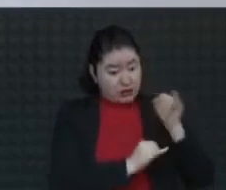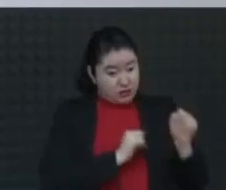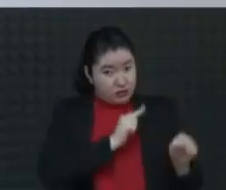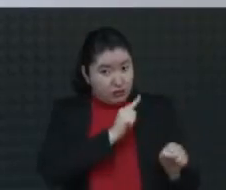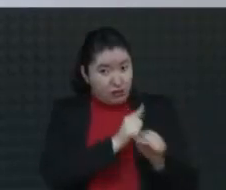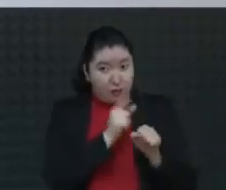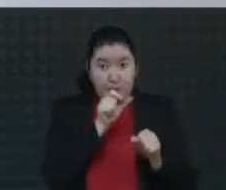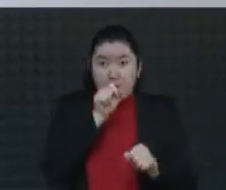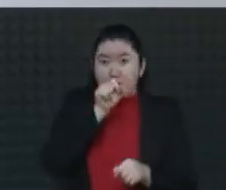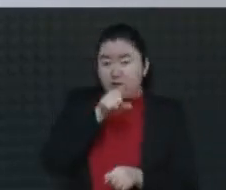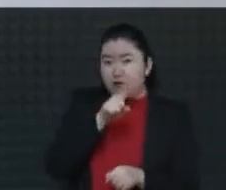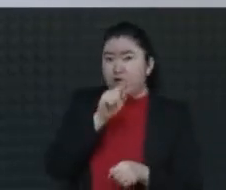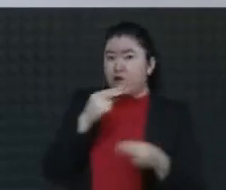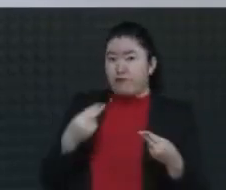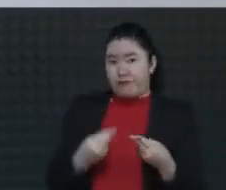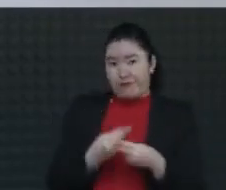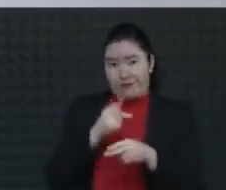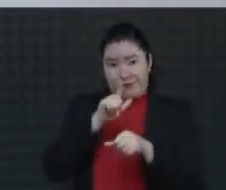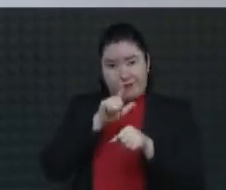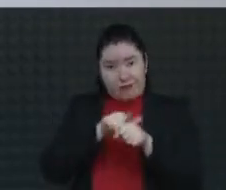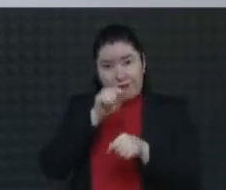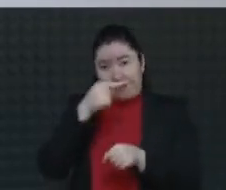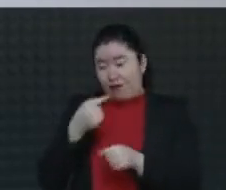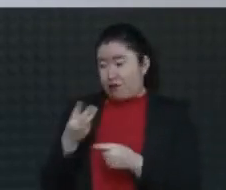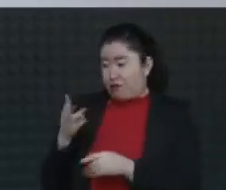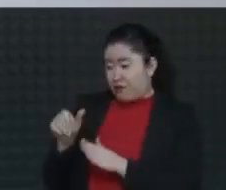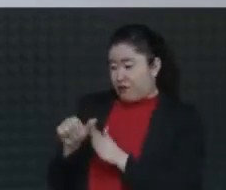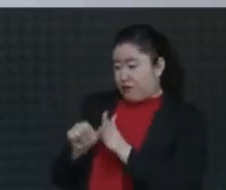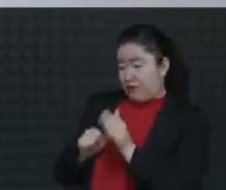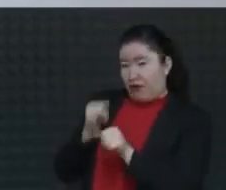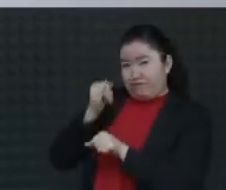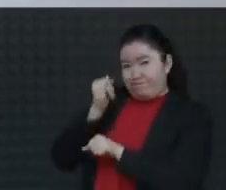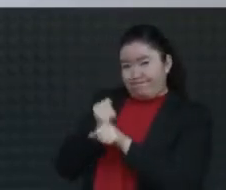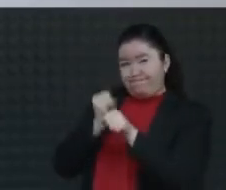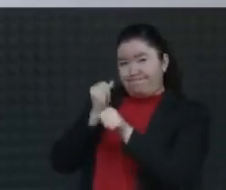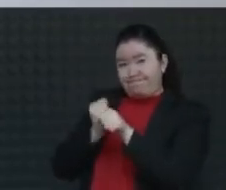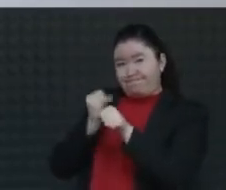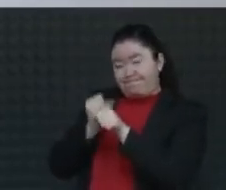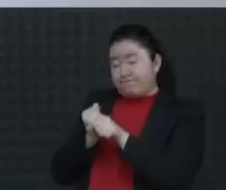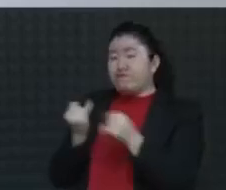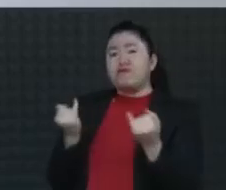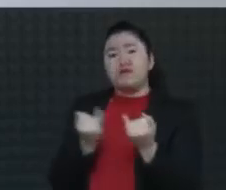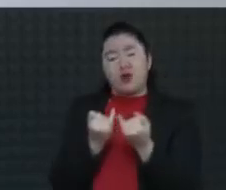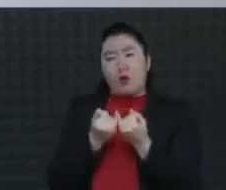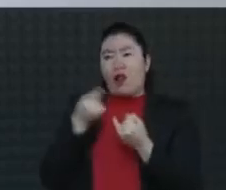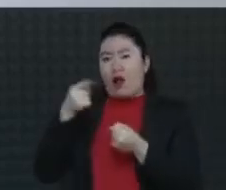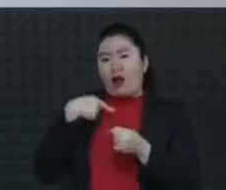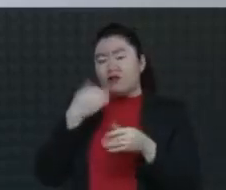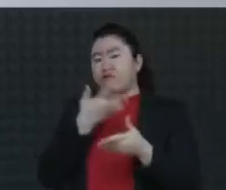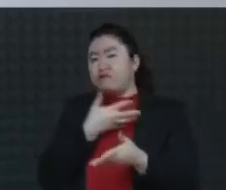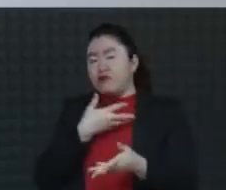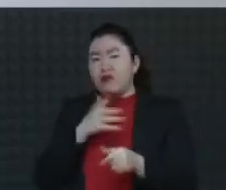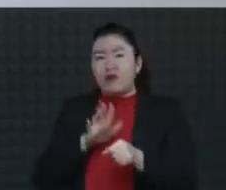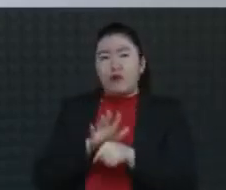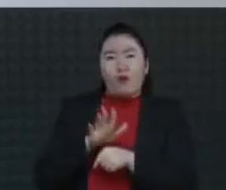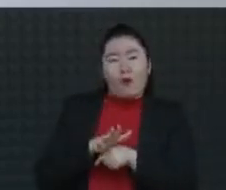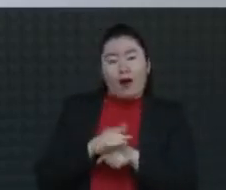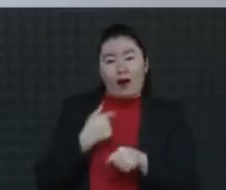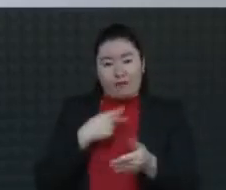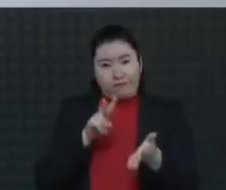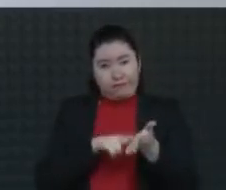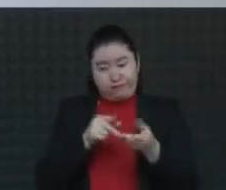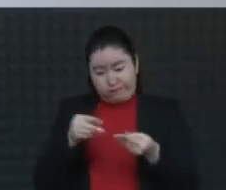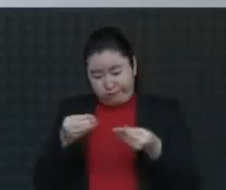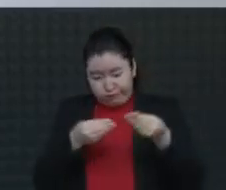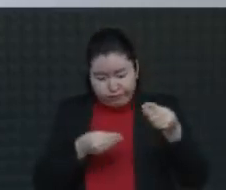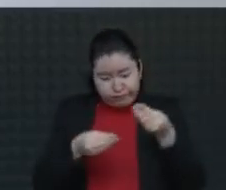meses y en base de las evidencias documentales y del sitio, en base de los